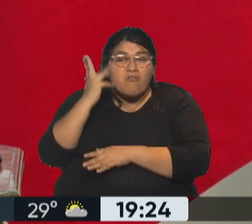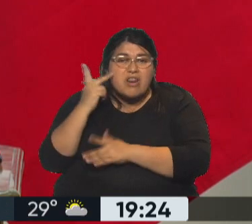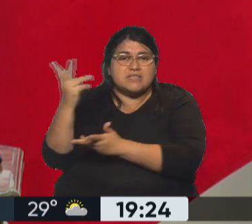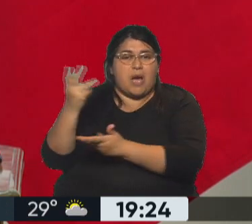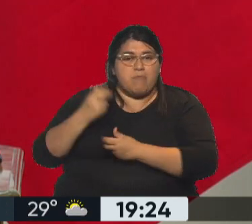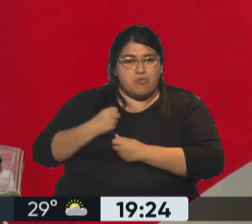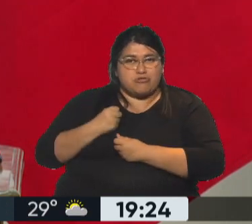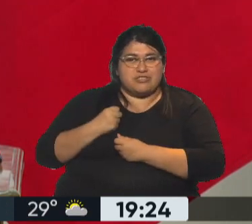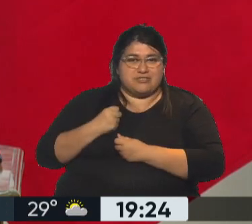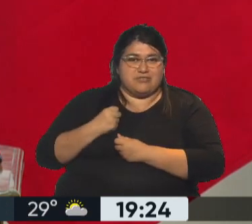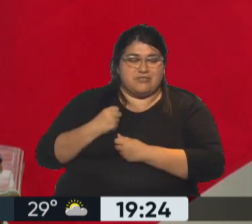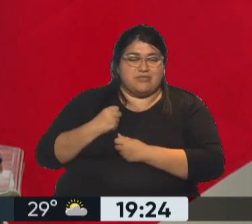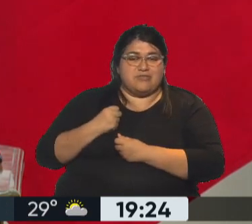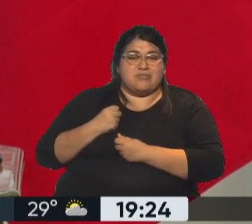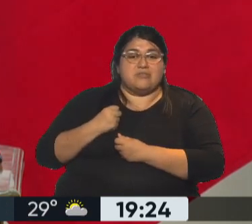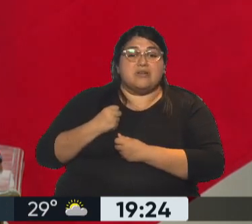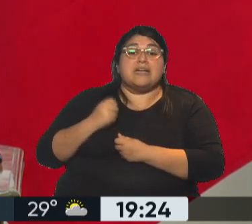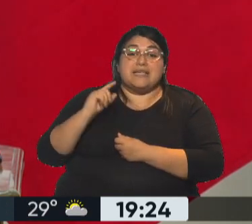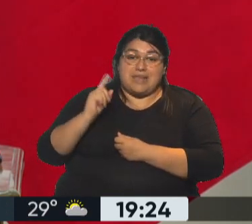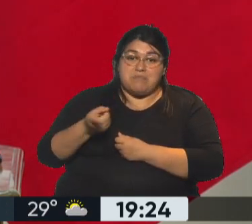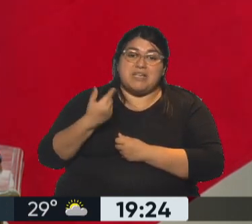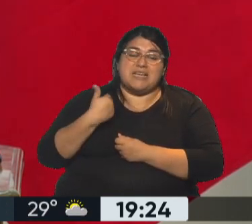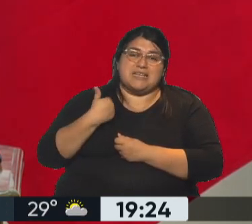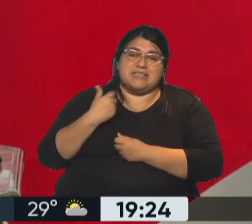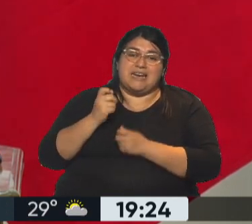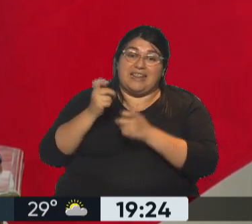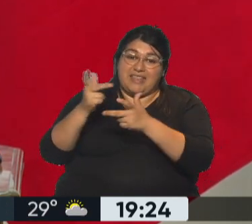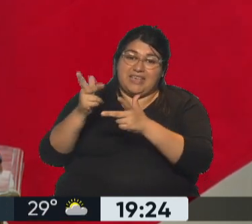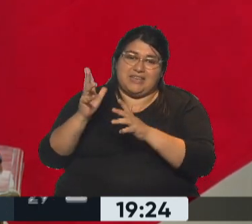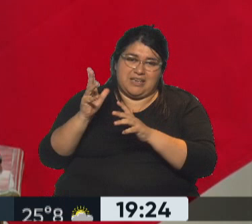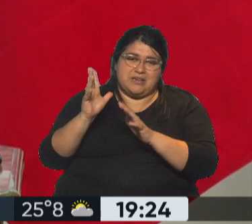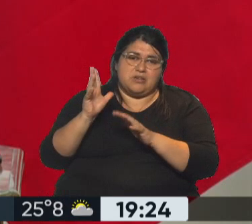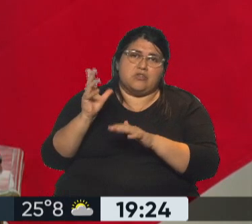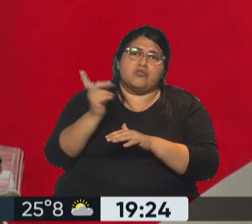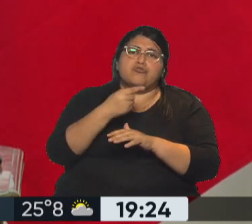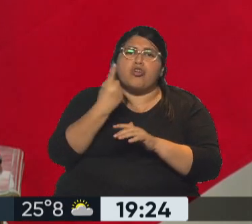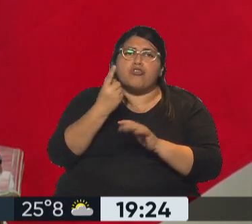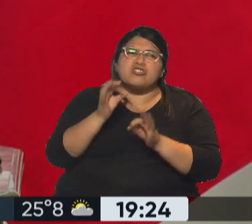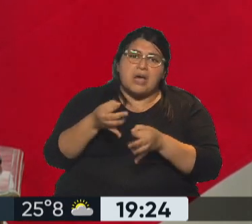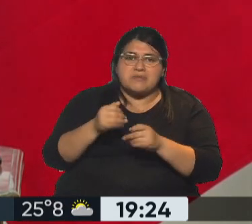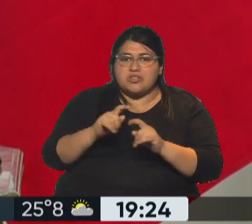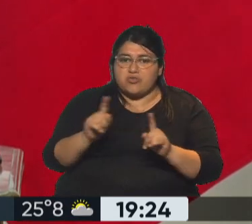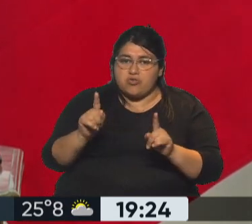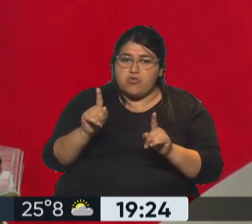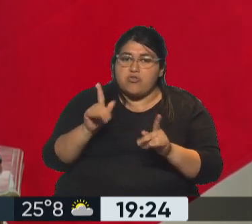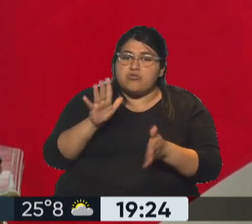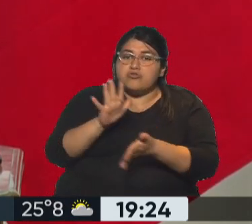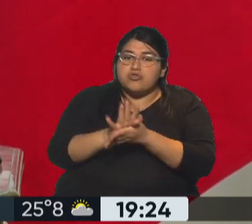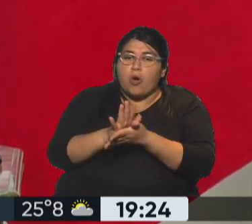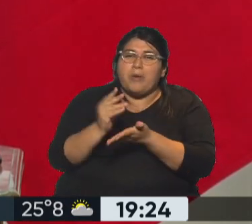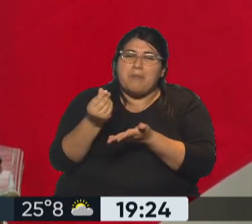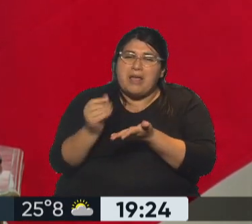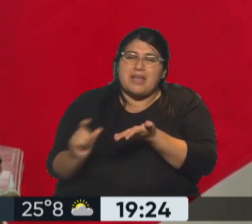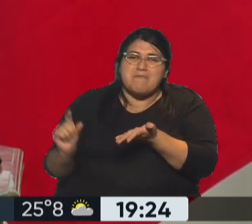acompañe con el planteo y también le llamé la atención con un tema que por ahí no todos advierten, que sobrecargos también está